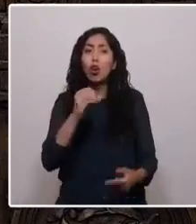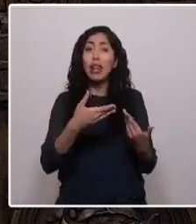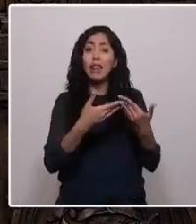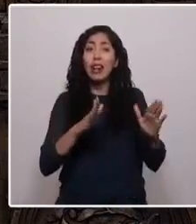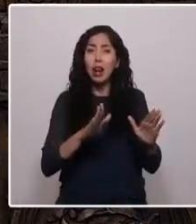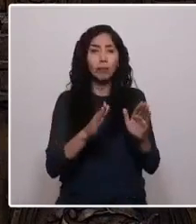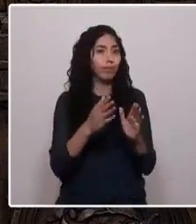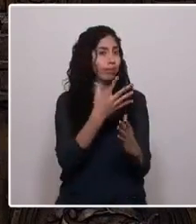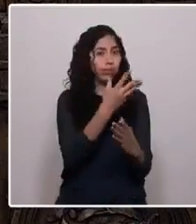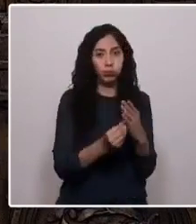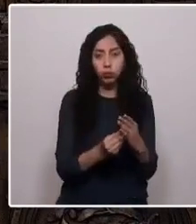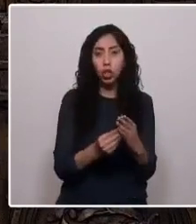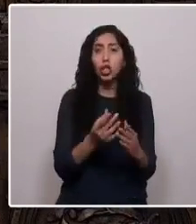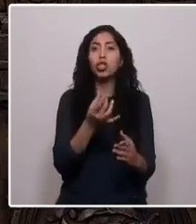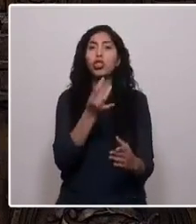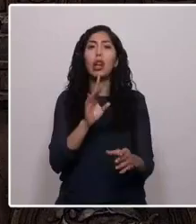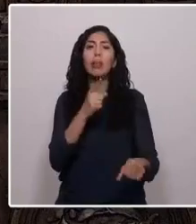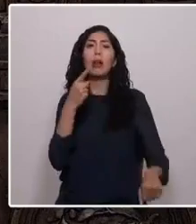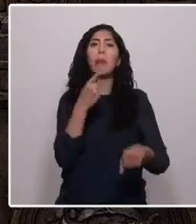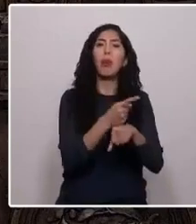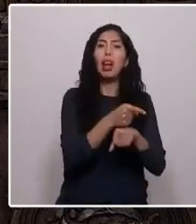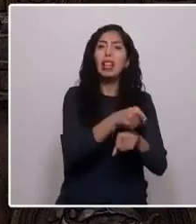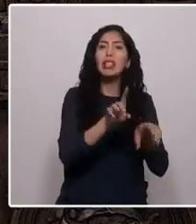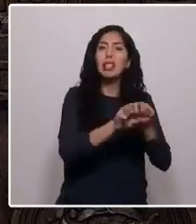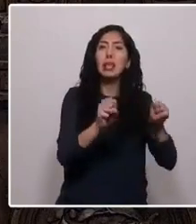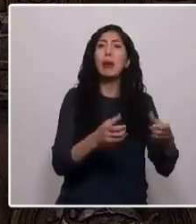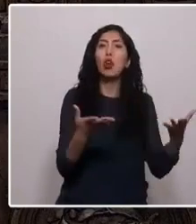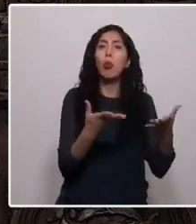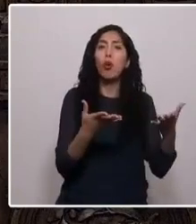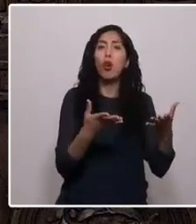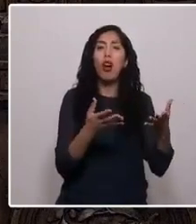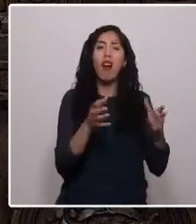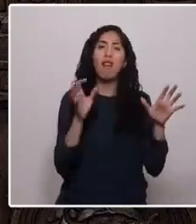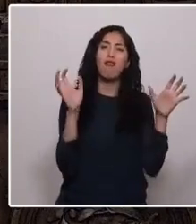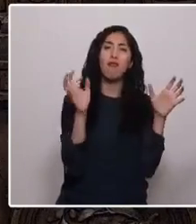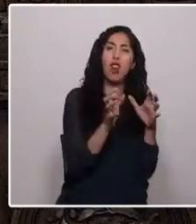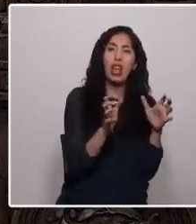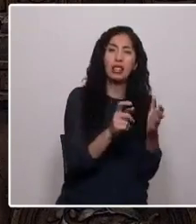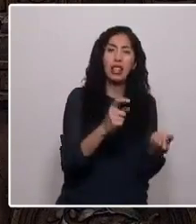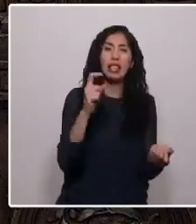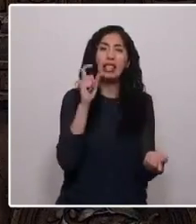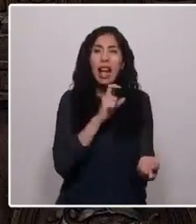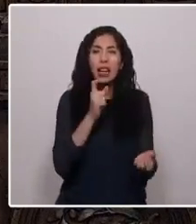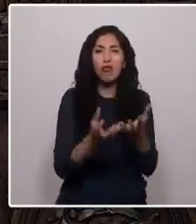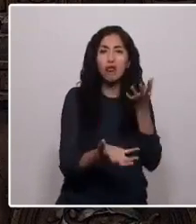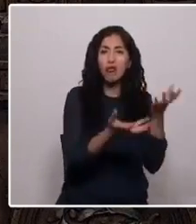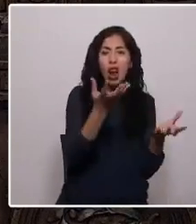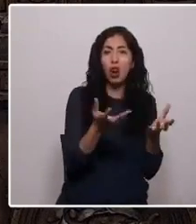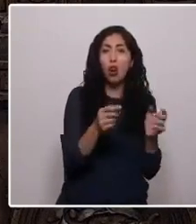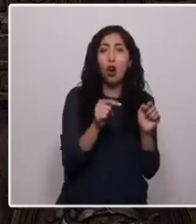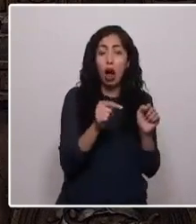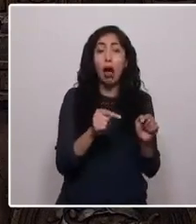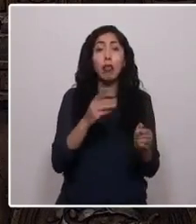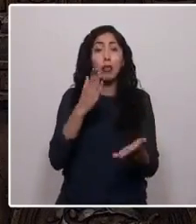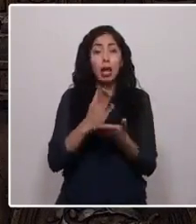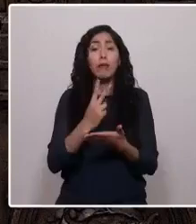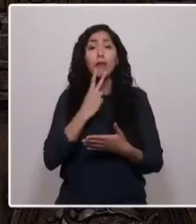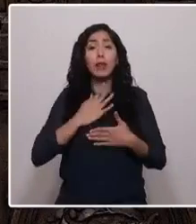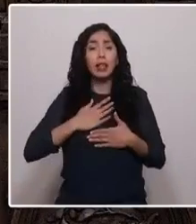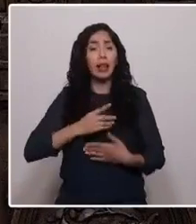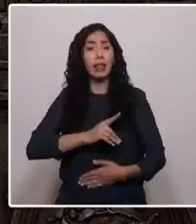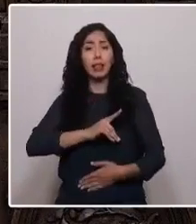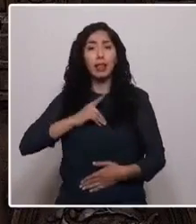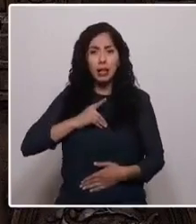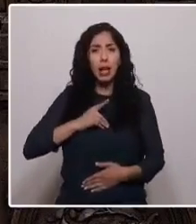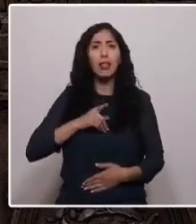posible imponer con sangre y fuego tiene que hacer posible una vida digna para lo cual se debe consagrar un robusto catálogo de